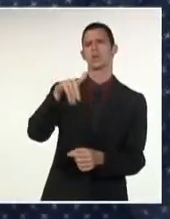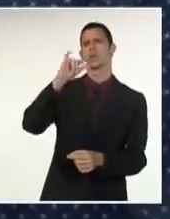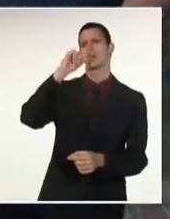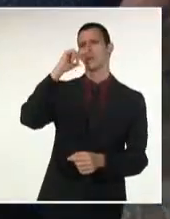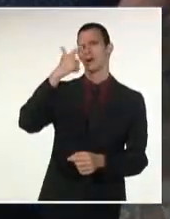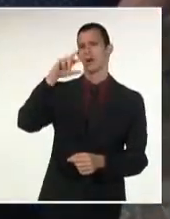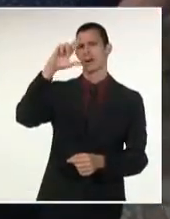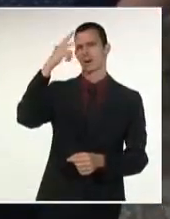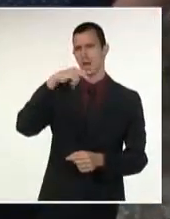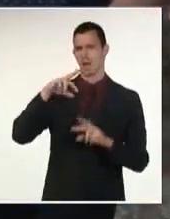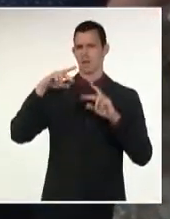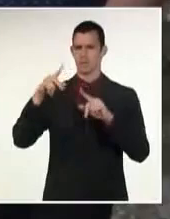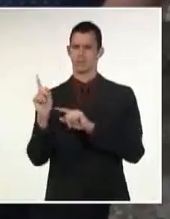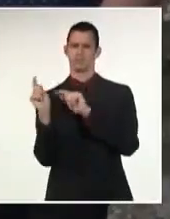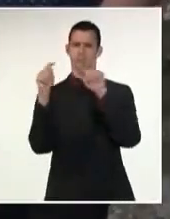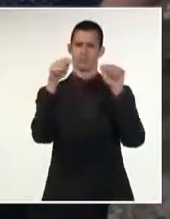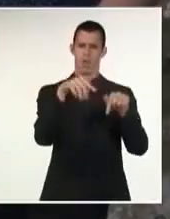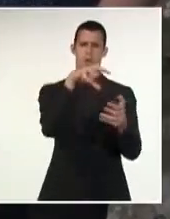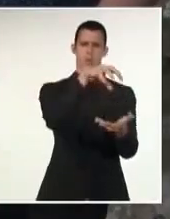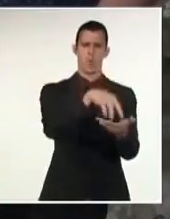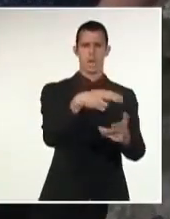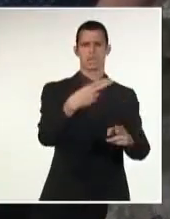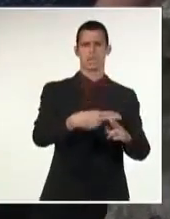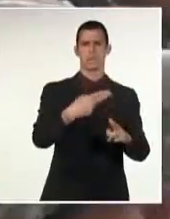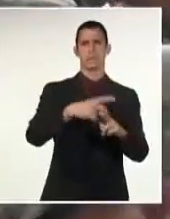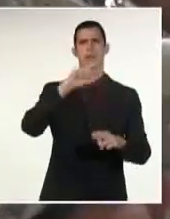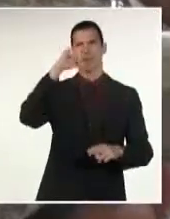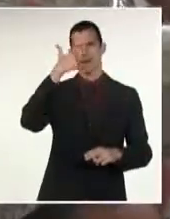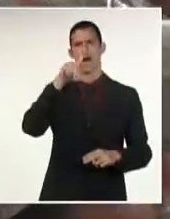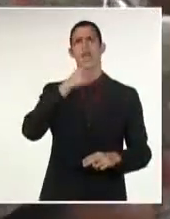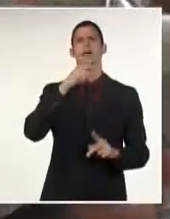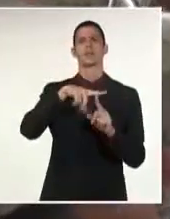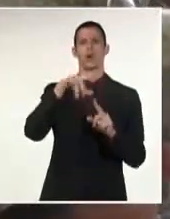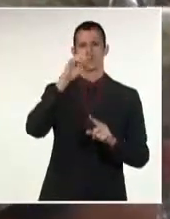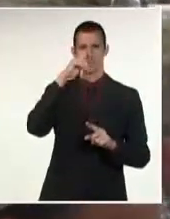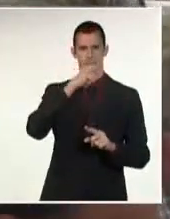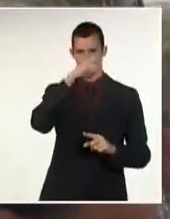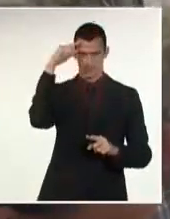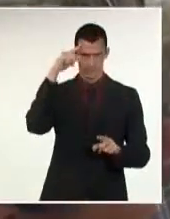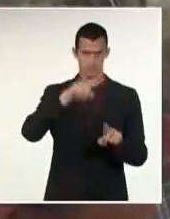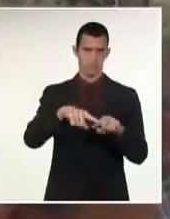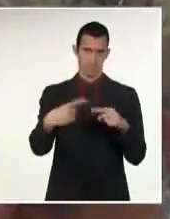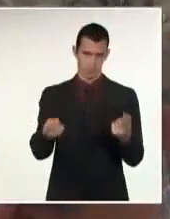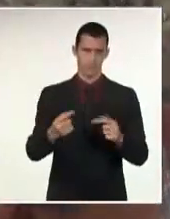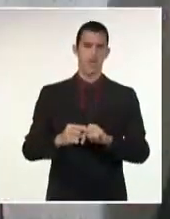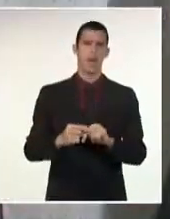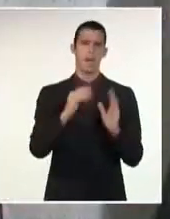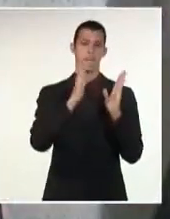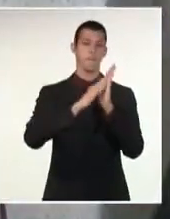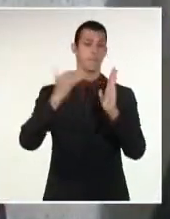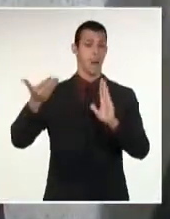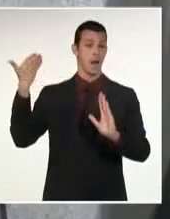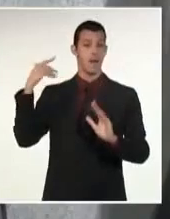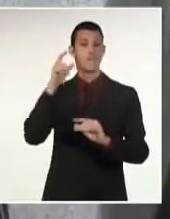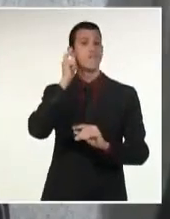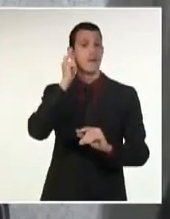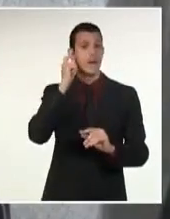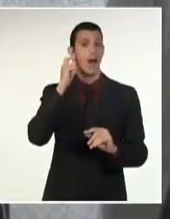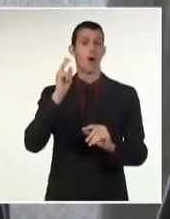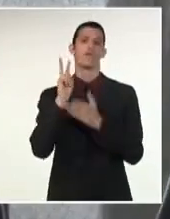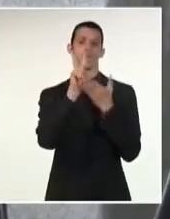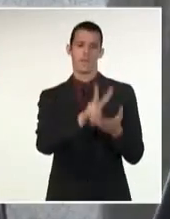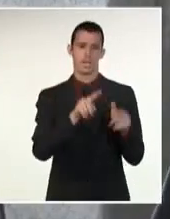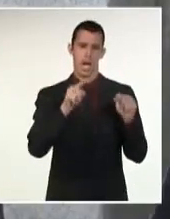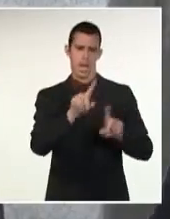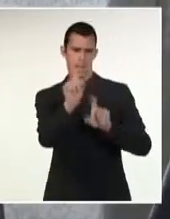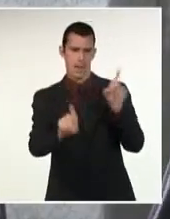respuesta a problemáticas e inquietudes planteadas a inicios del mes de febrero. La reparación de alrededor de 18 kilómetros de vial,